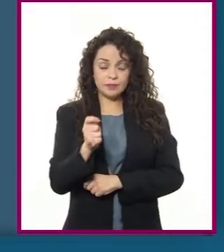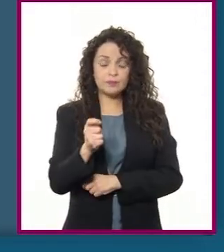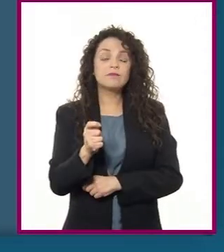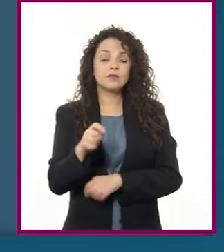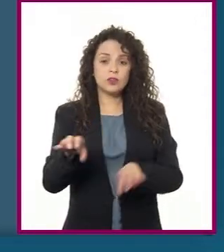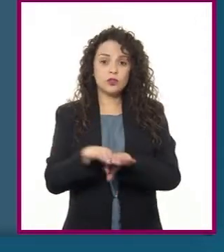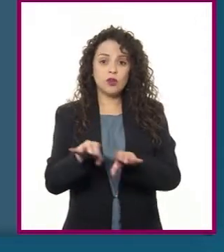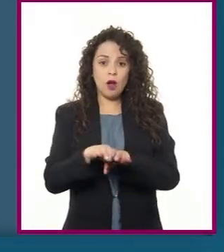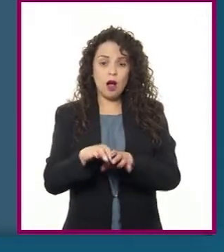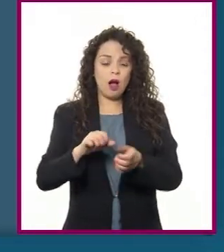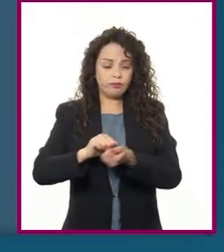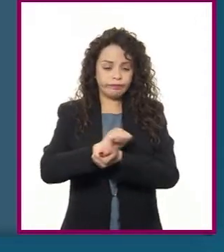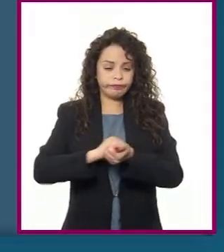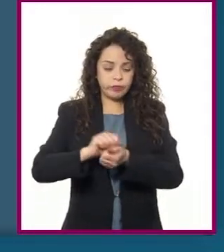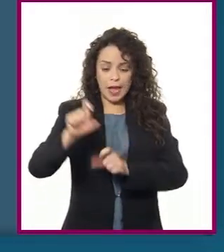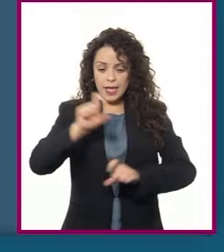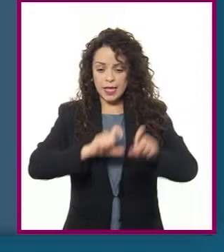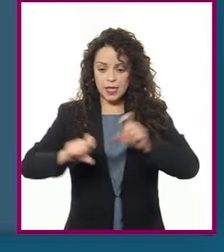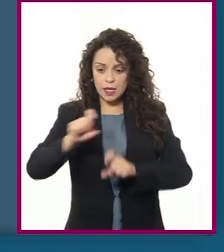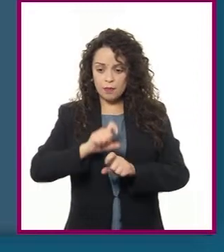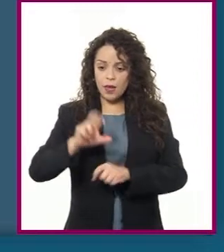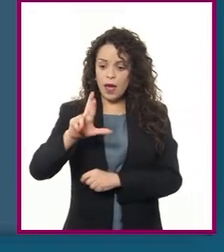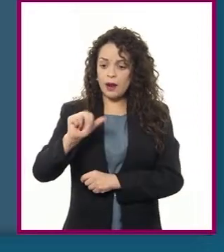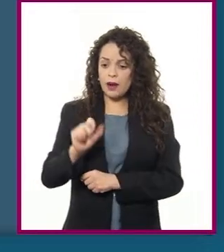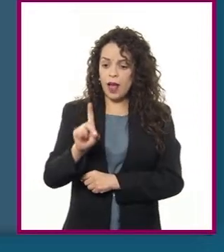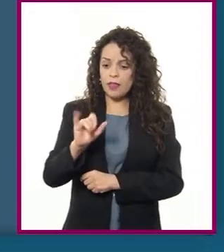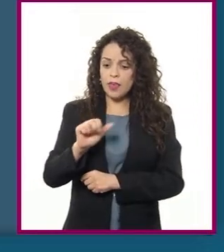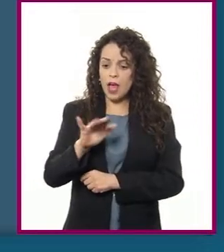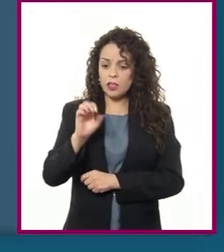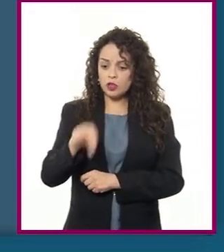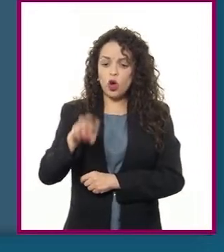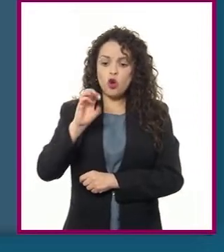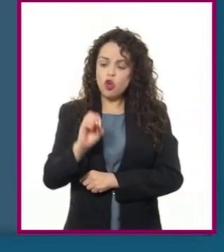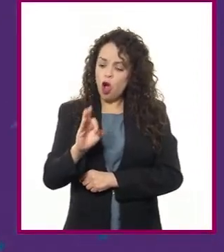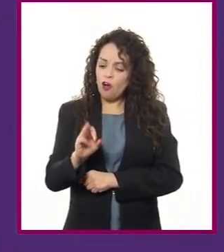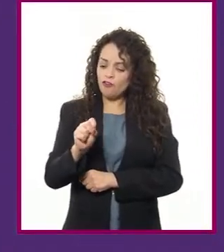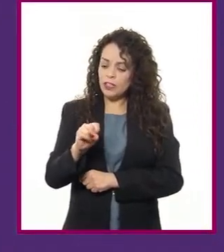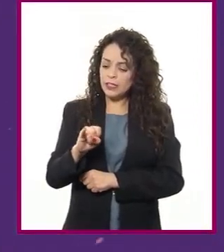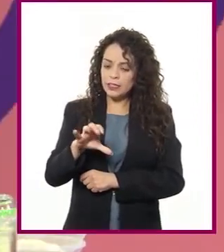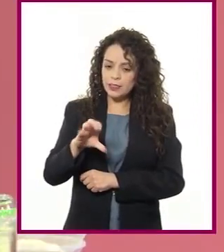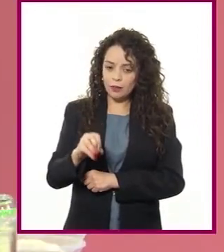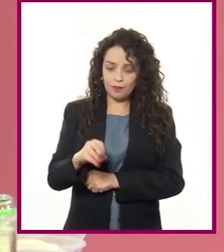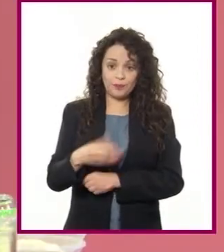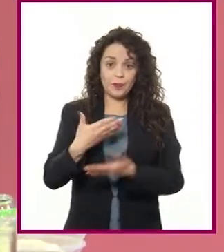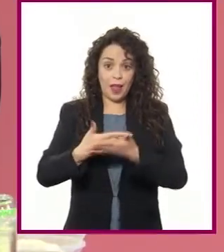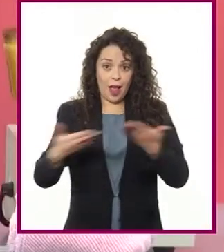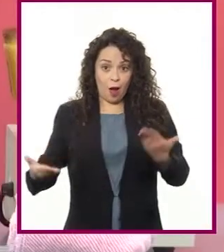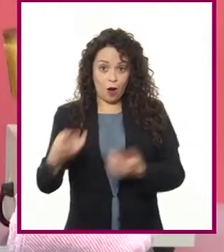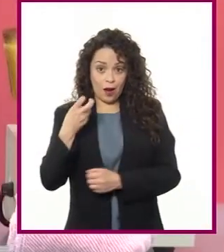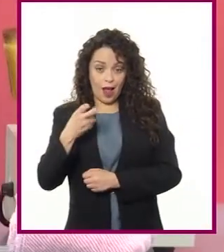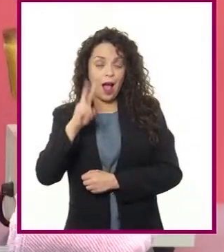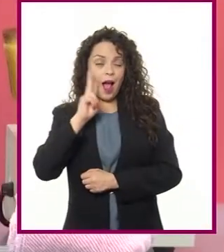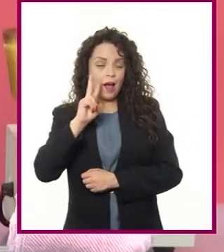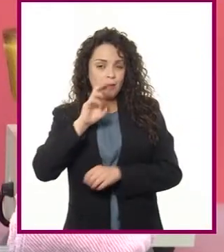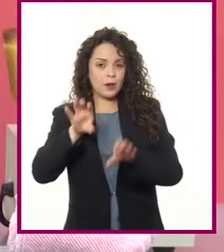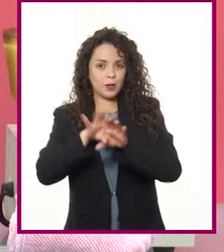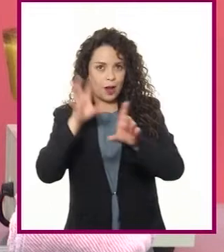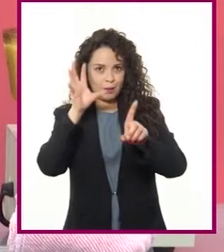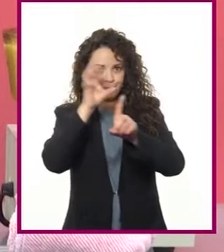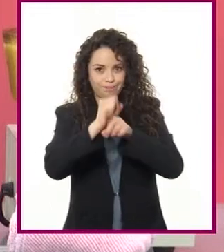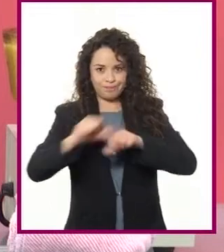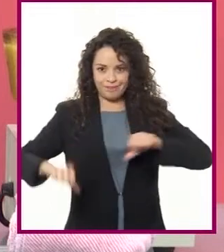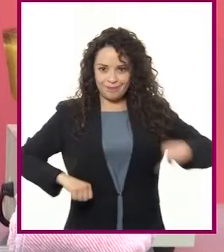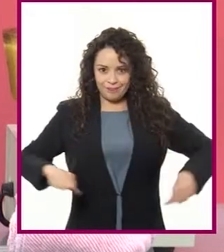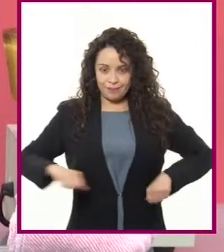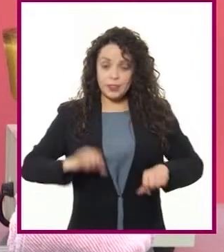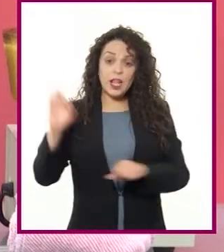físicos, tratamientos químicos y radiación. Muy bien, ahora vamos a resolver los retos. Recuerden que si tienen dudas pueden revisar